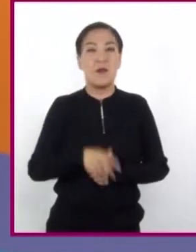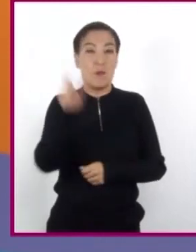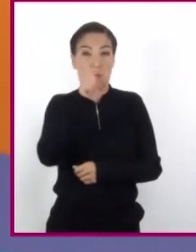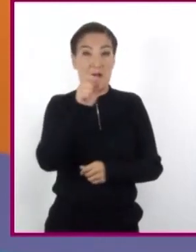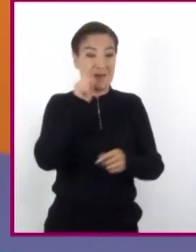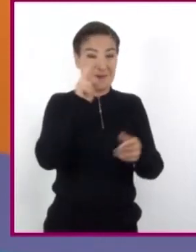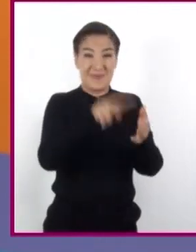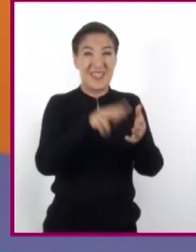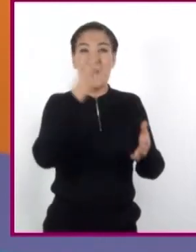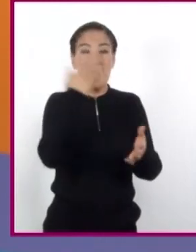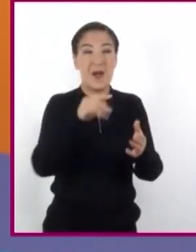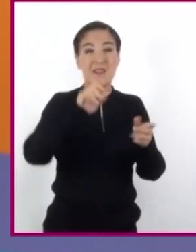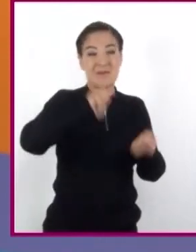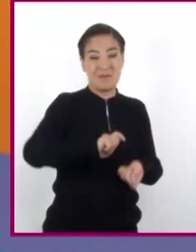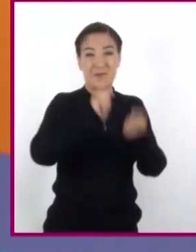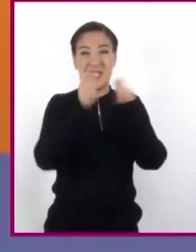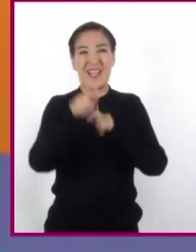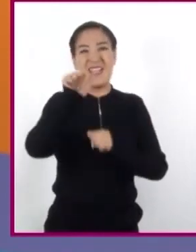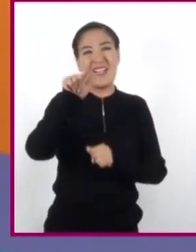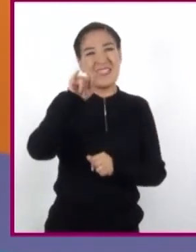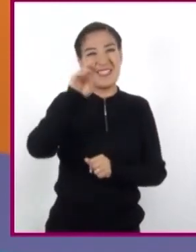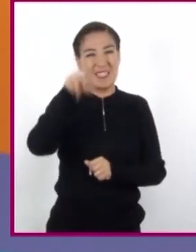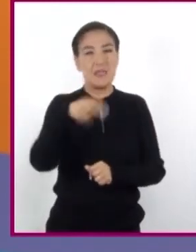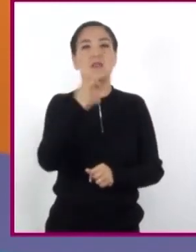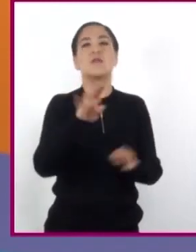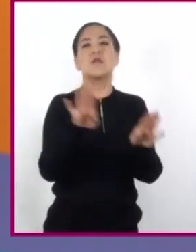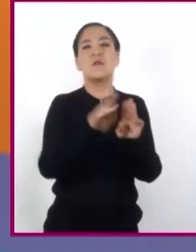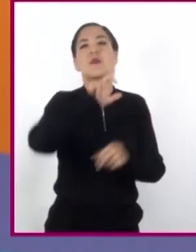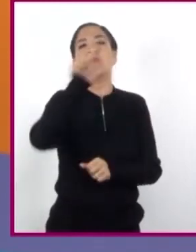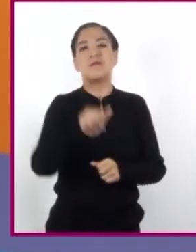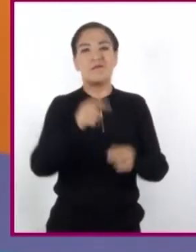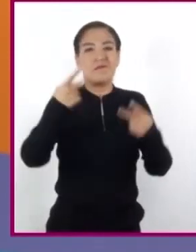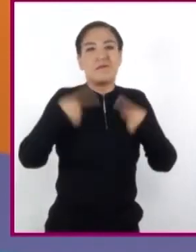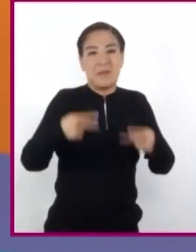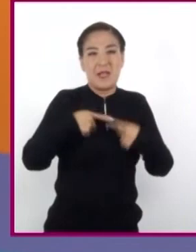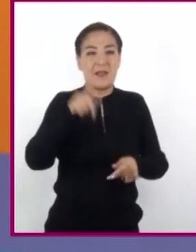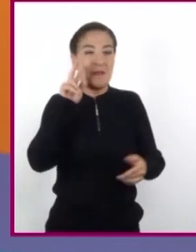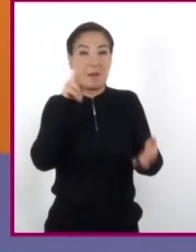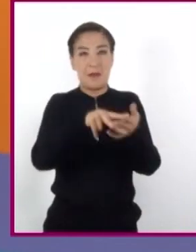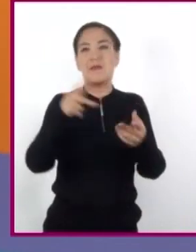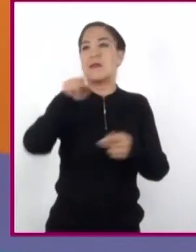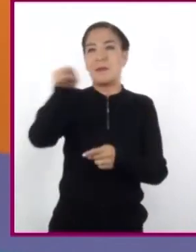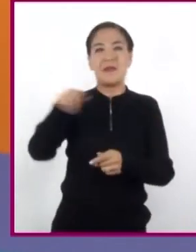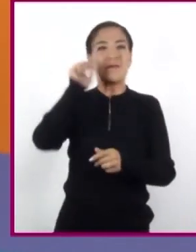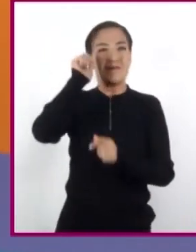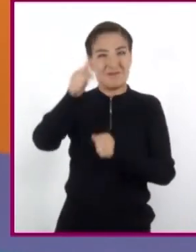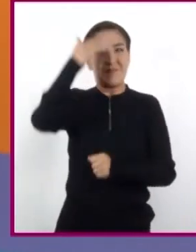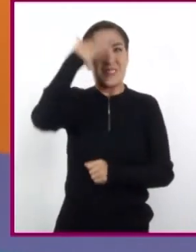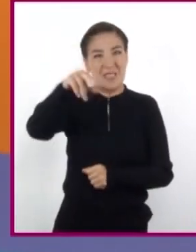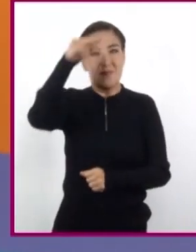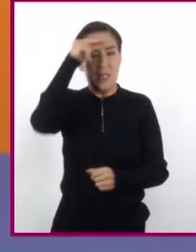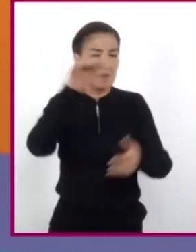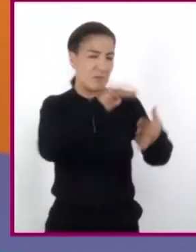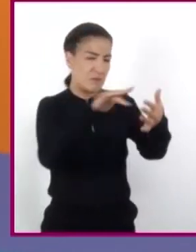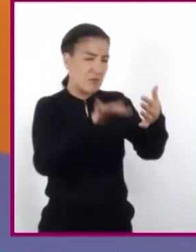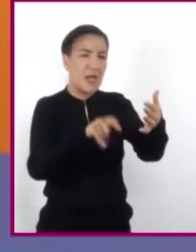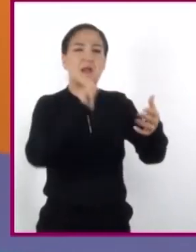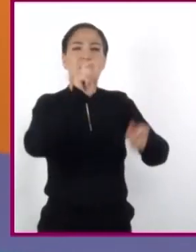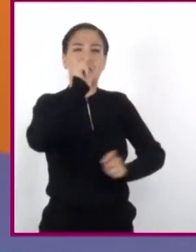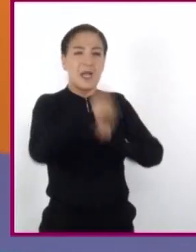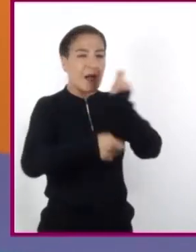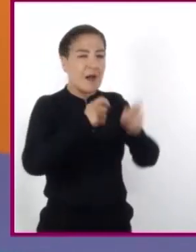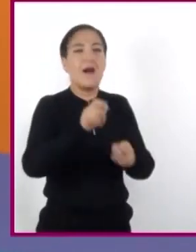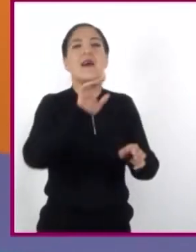escrita en latín, era censurada, pues evitaba que otras personas estudiadas interpretaran a su modo y propagaran